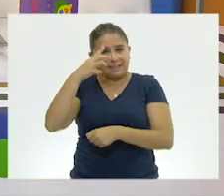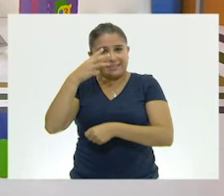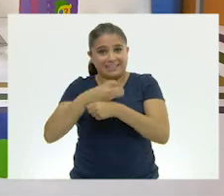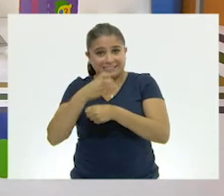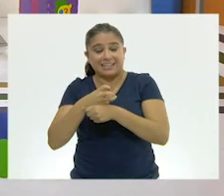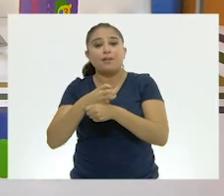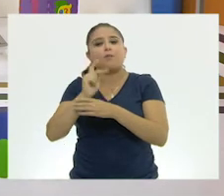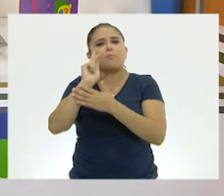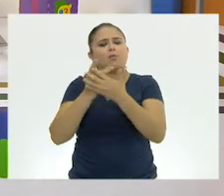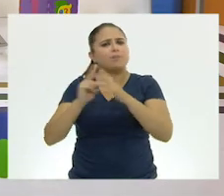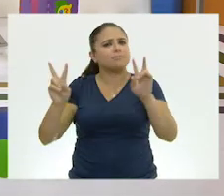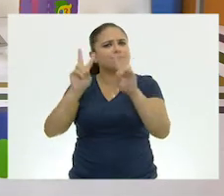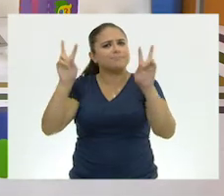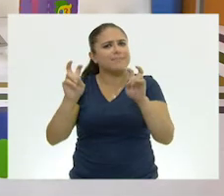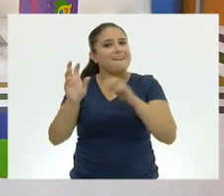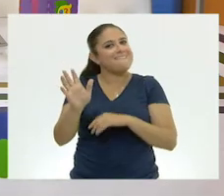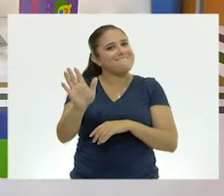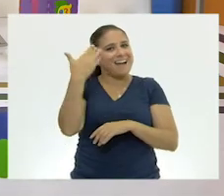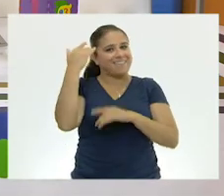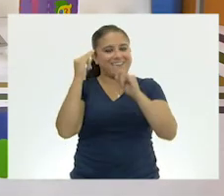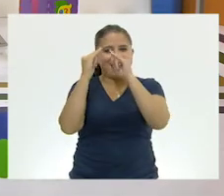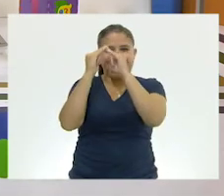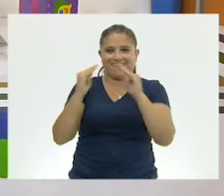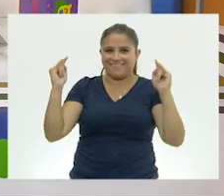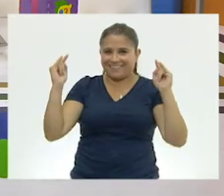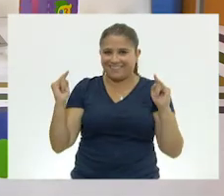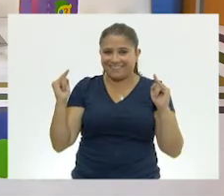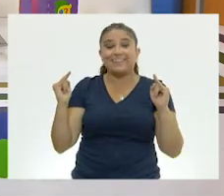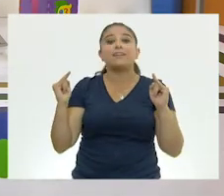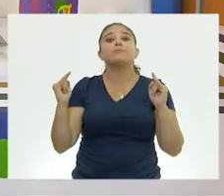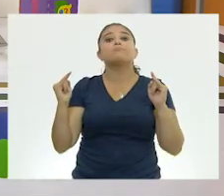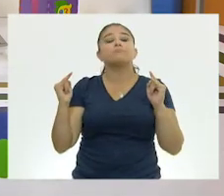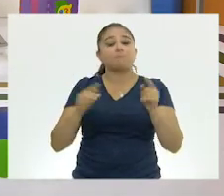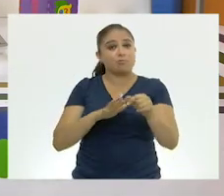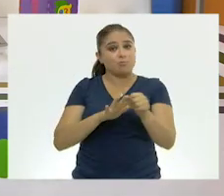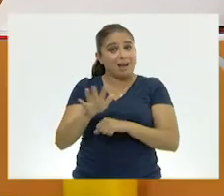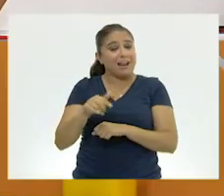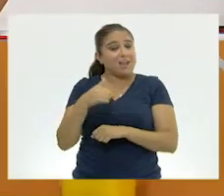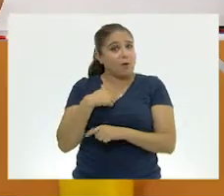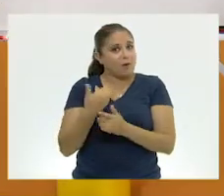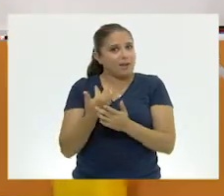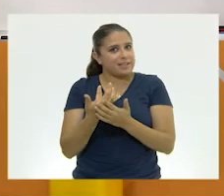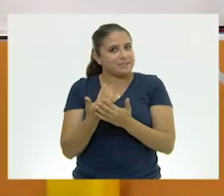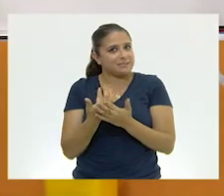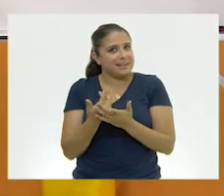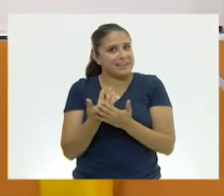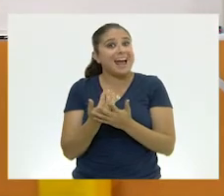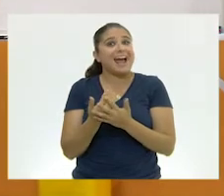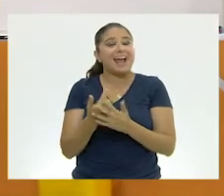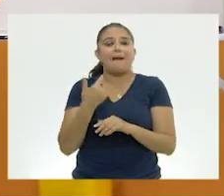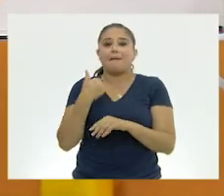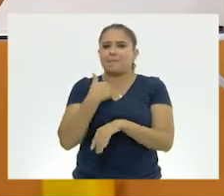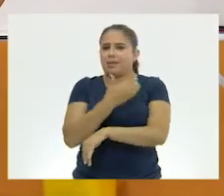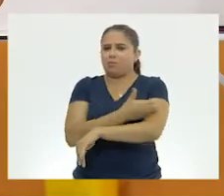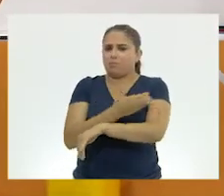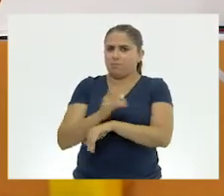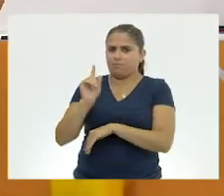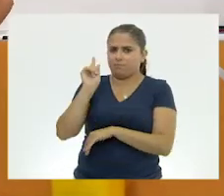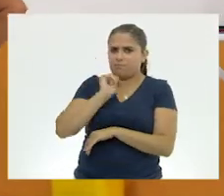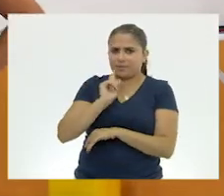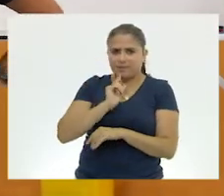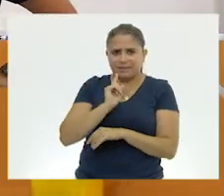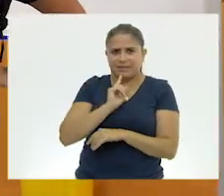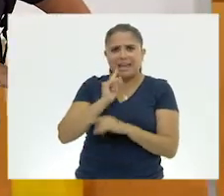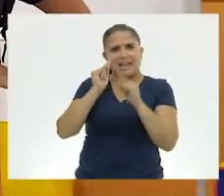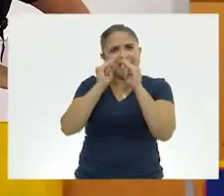nuestro programa se llama Vámonos de Campamento, para lo cual estoy esperando a mi compañera